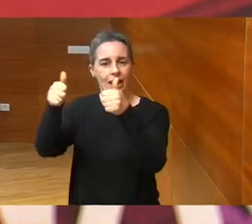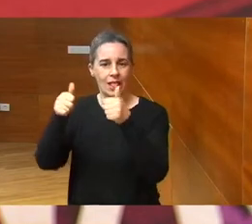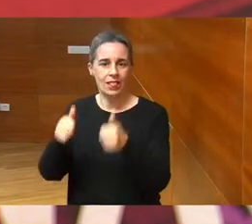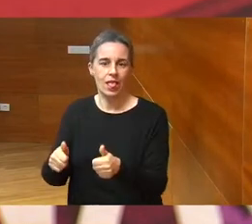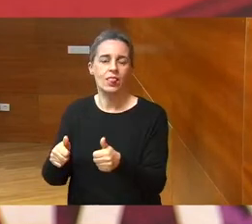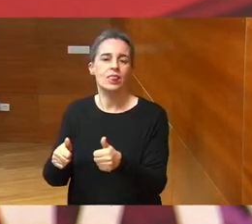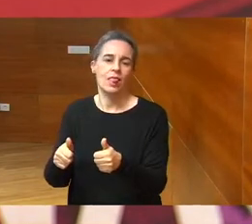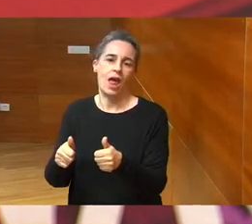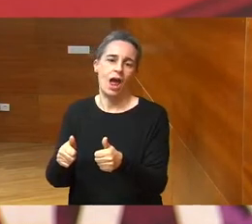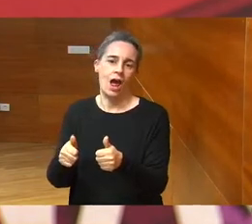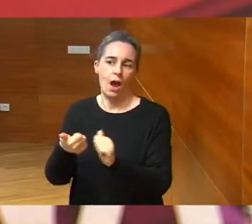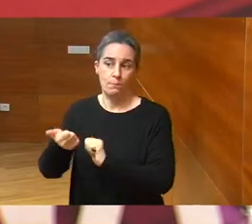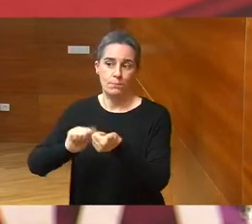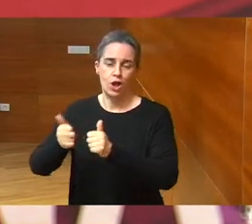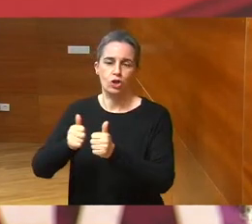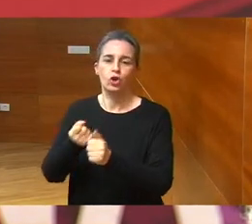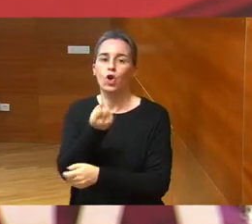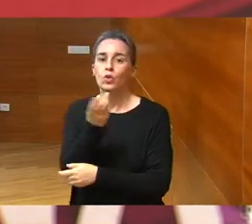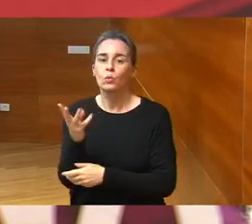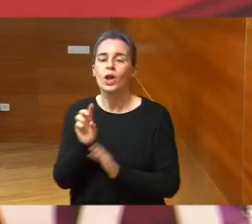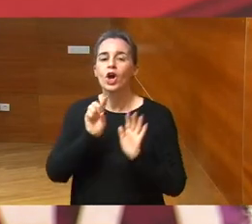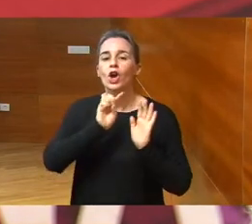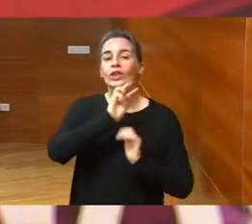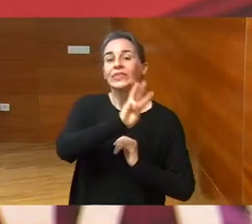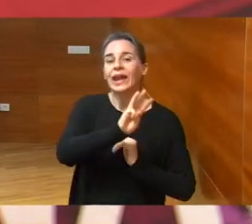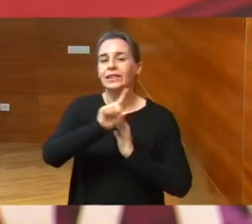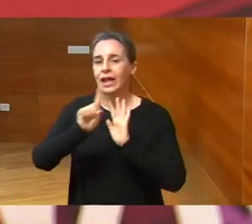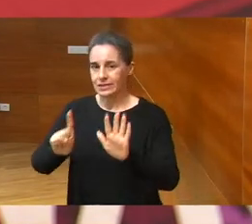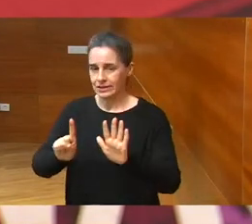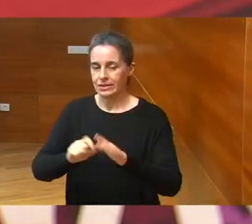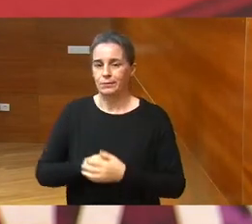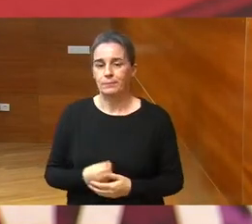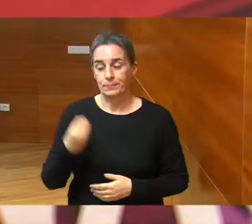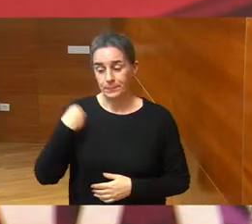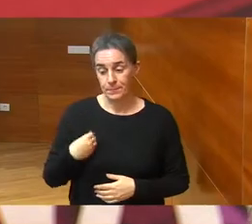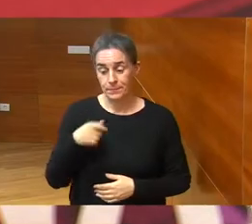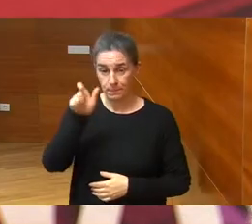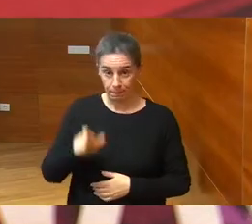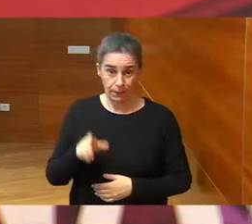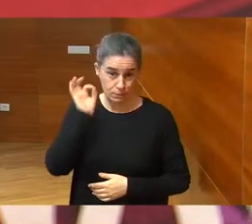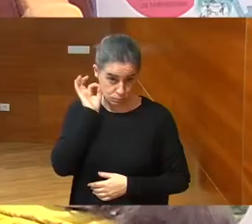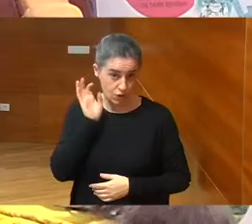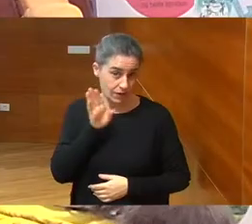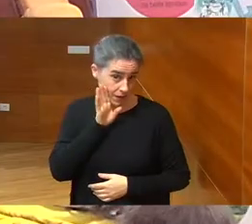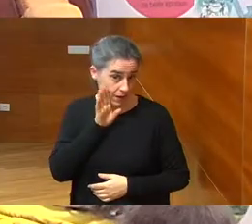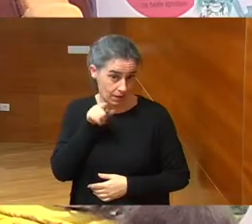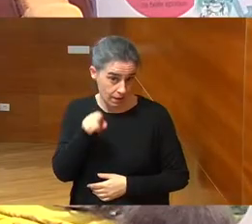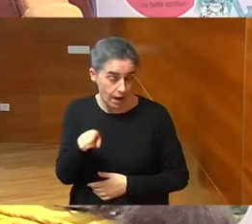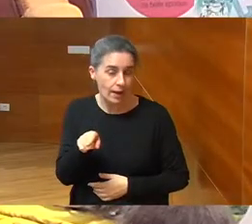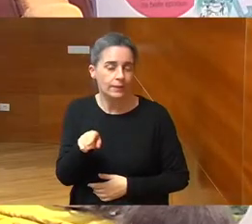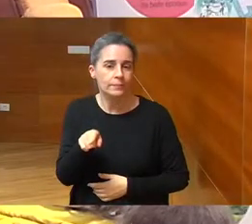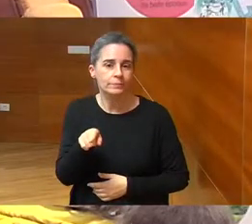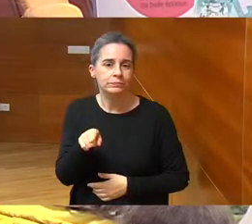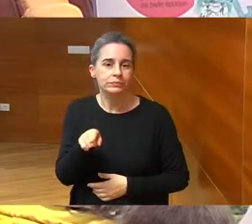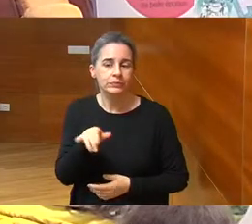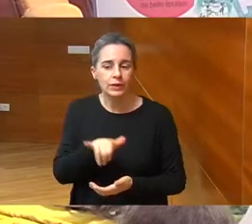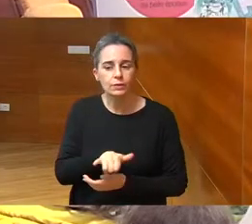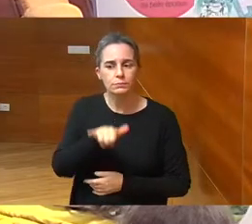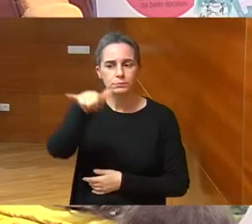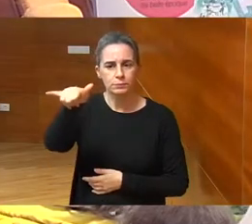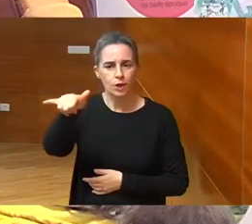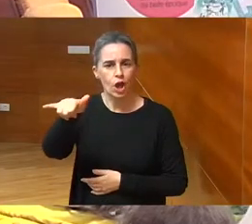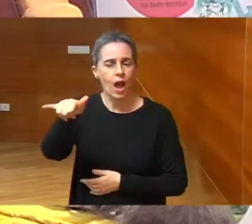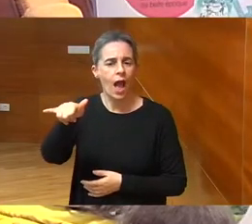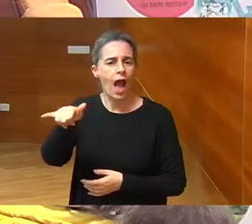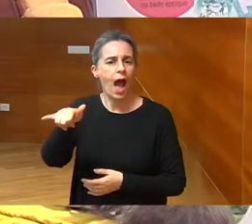36 hay que decir que élla Raymond de laros pilotaba un biplano voising